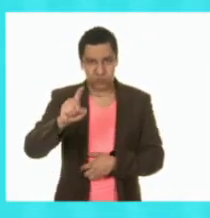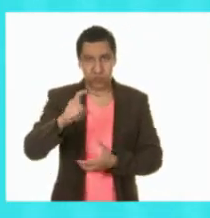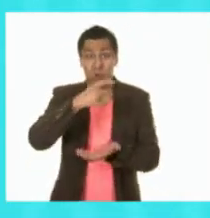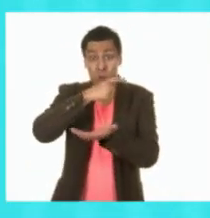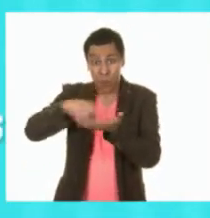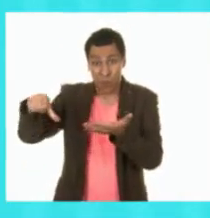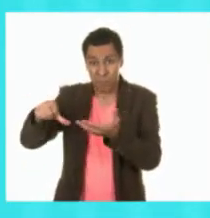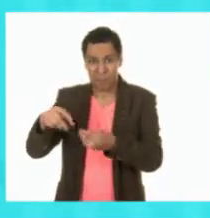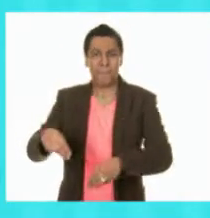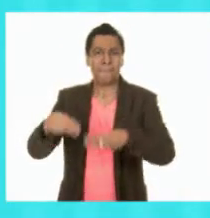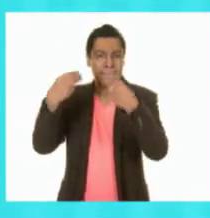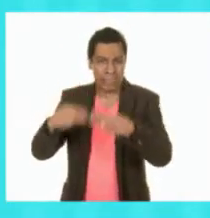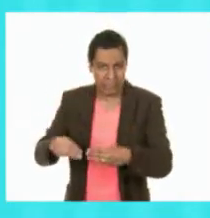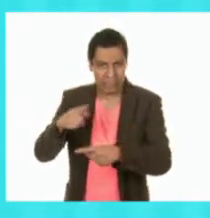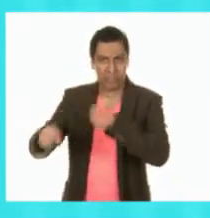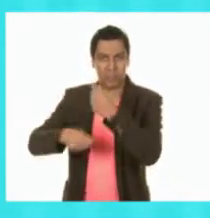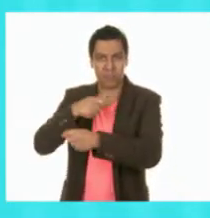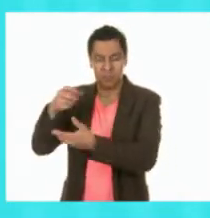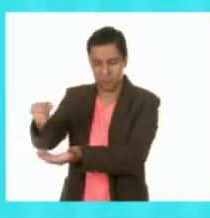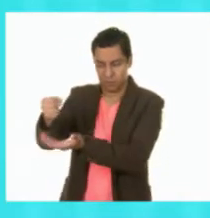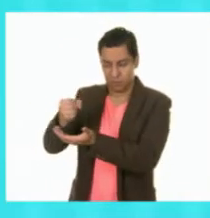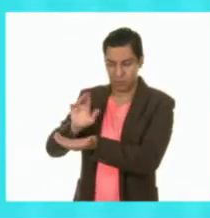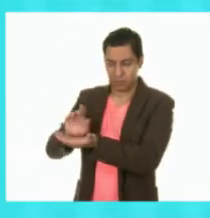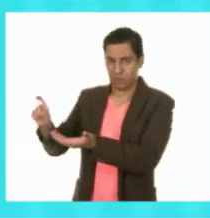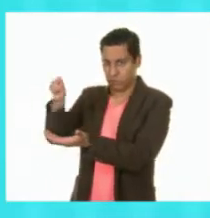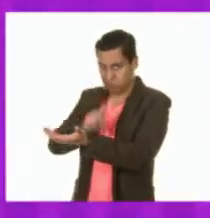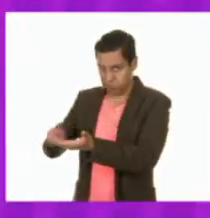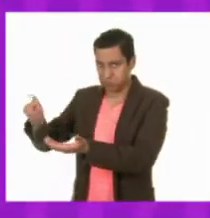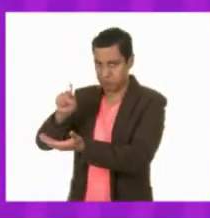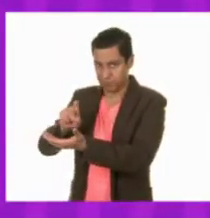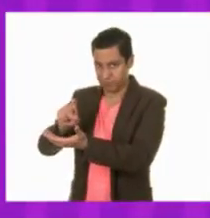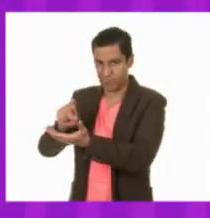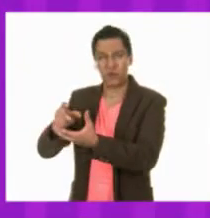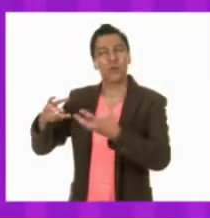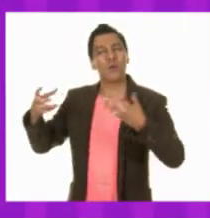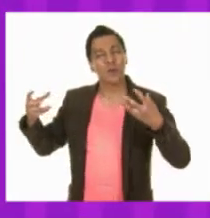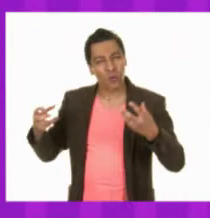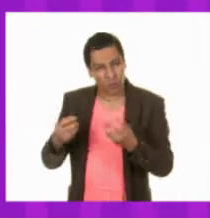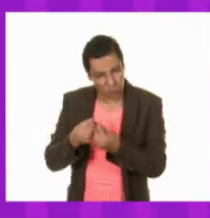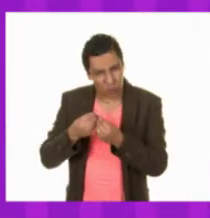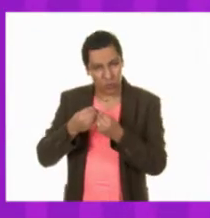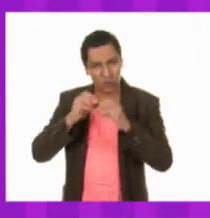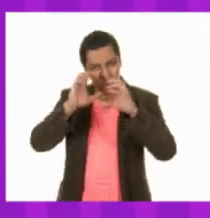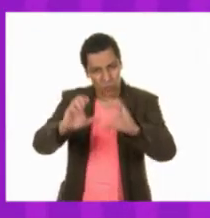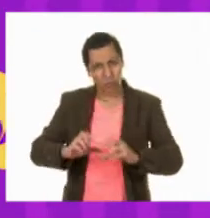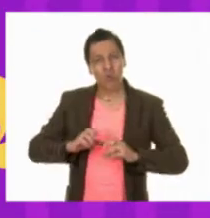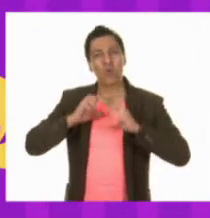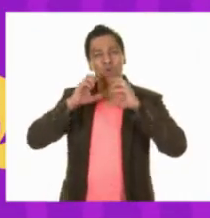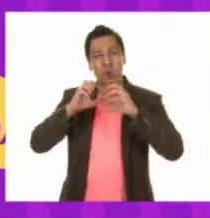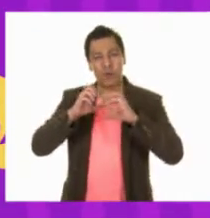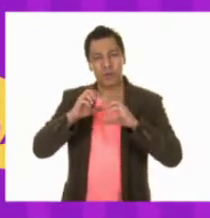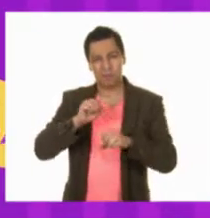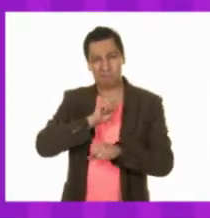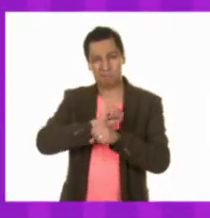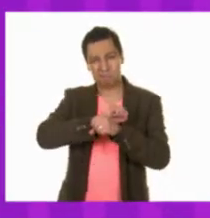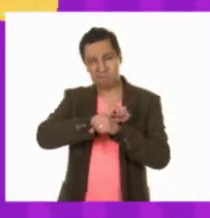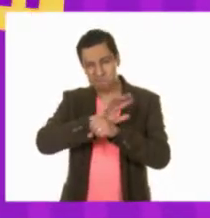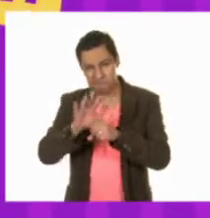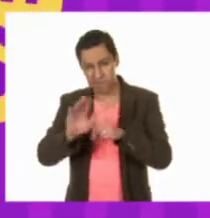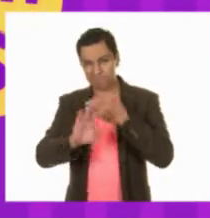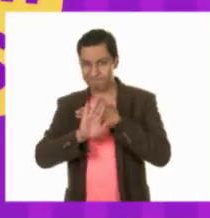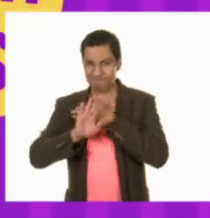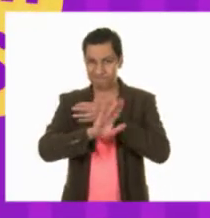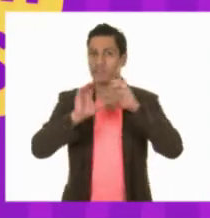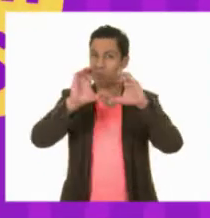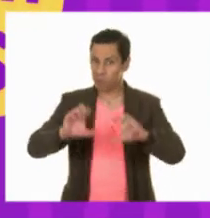las cosas que compres en la tienda o en el supermercado. Sigamos luchando juntos contra este virus, cuidándonos los